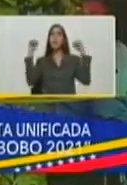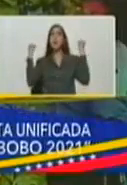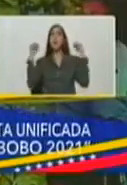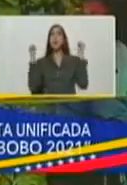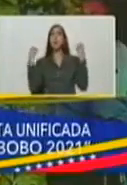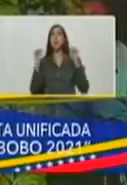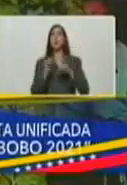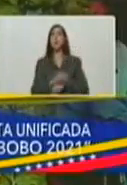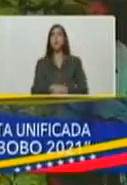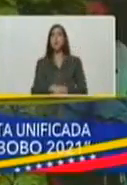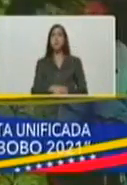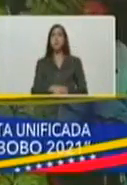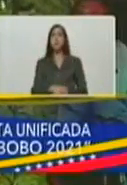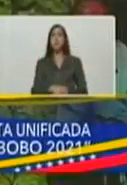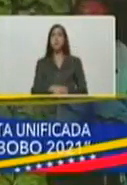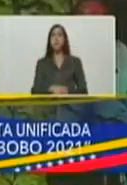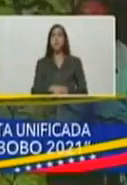operaciones.